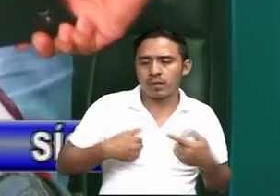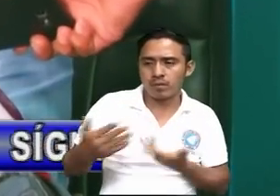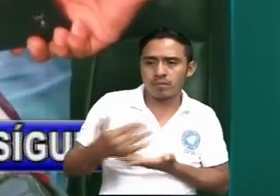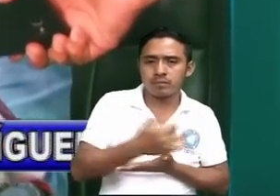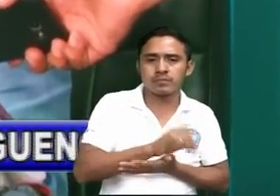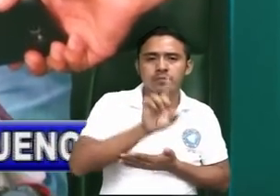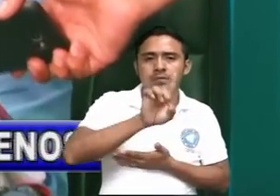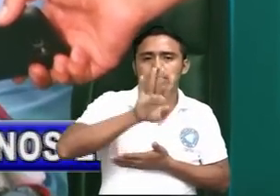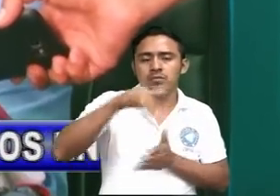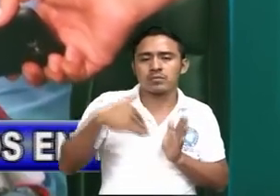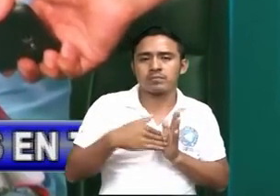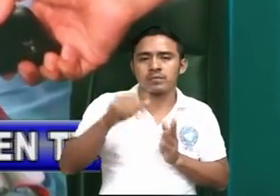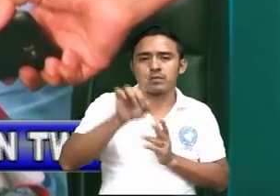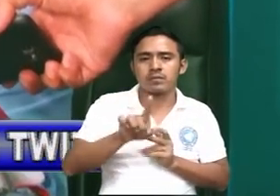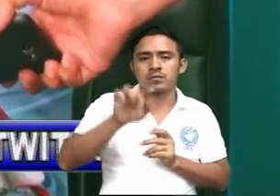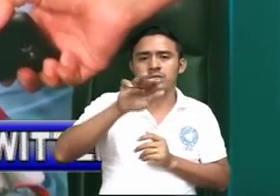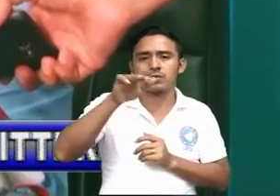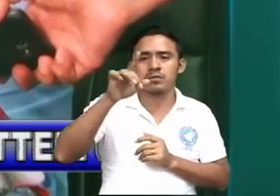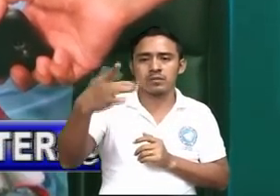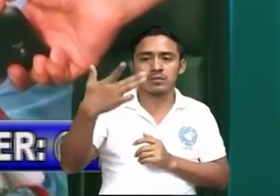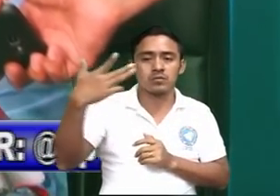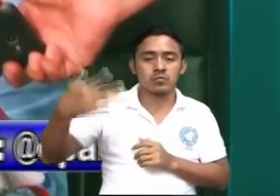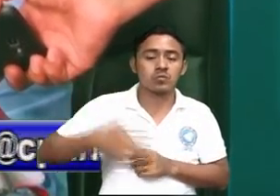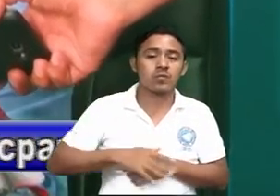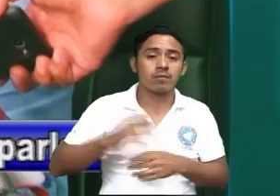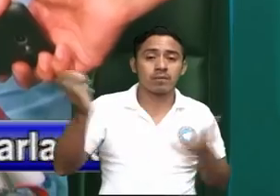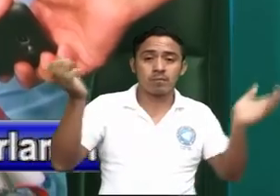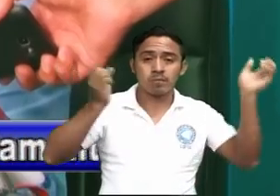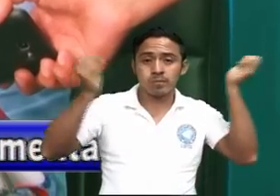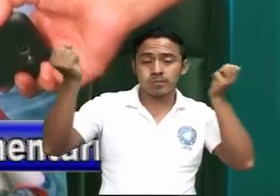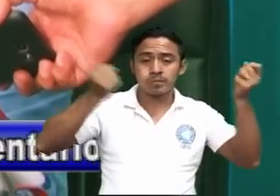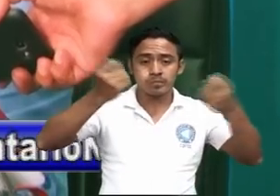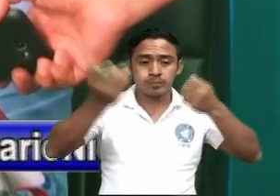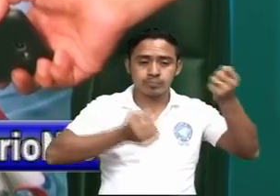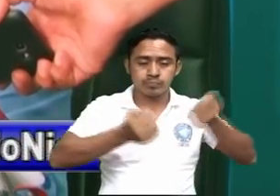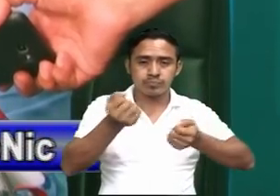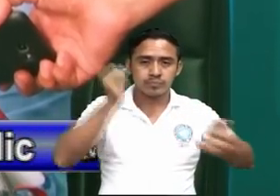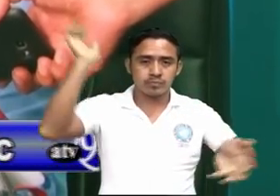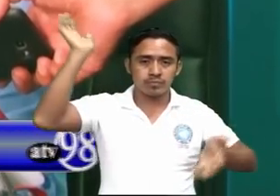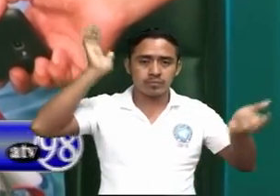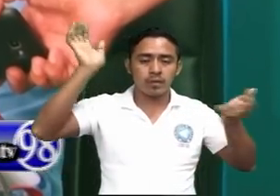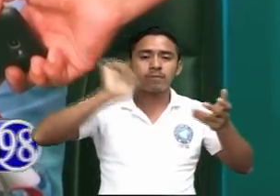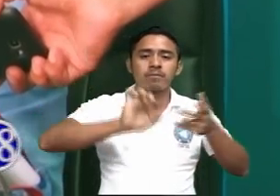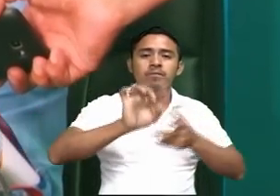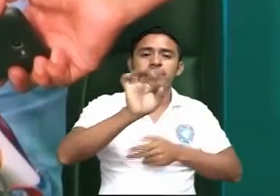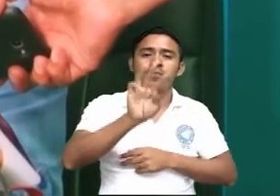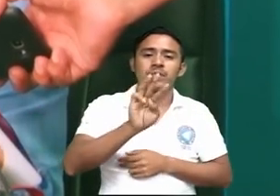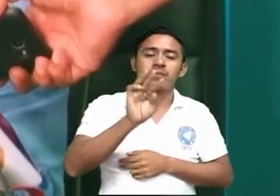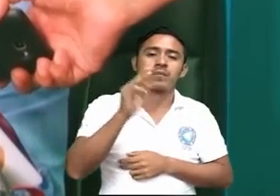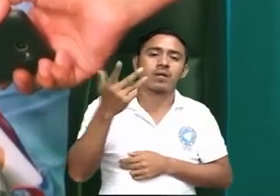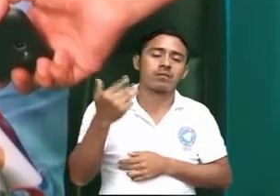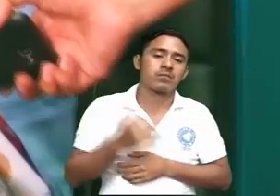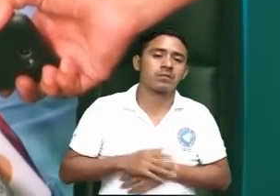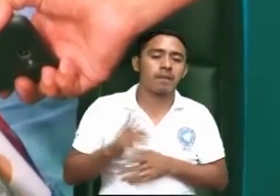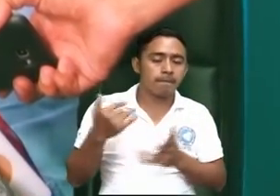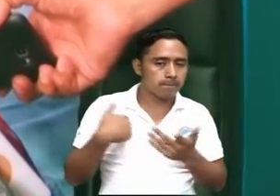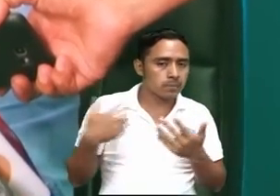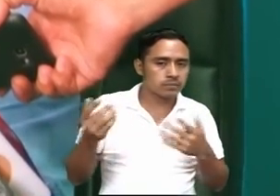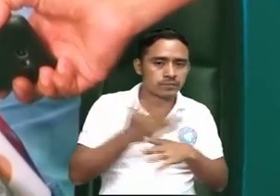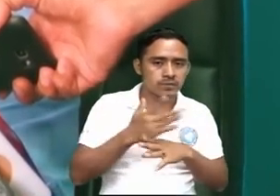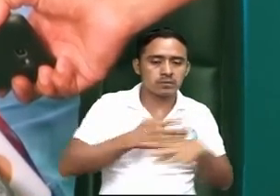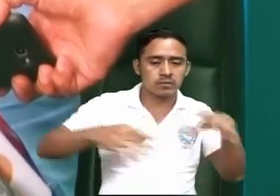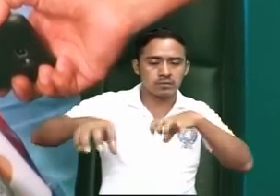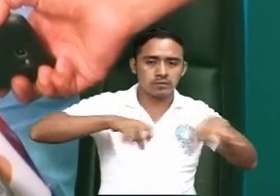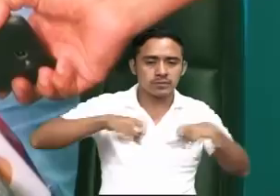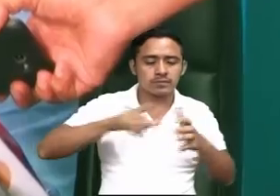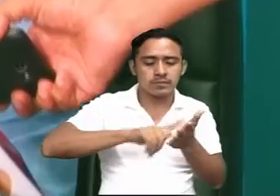de 14.119 camionadas de basura en estas 3.105 jornadas de limpieza que se desarrollaron